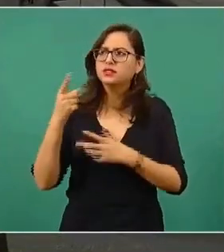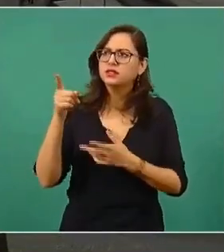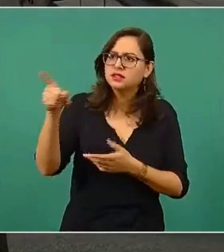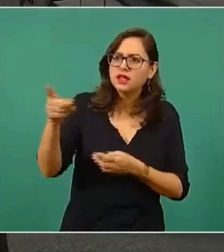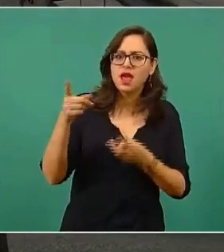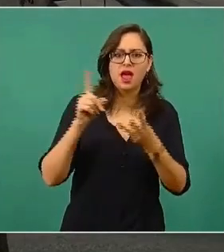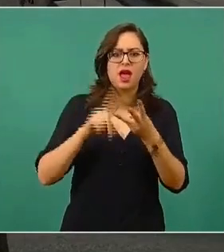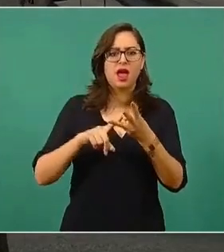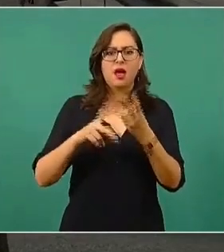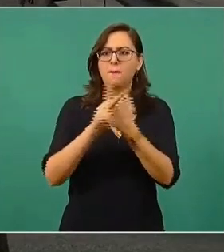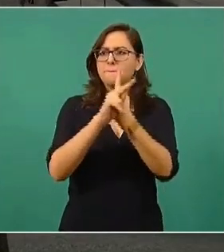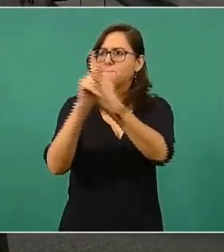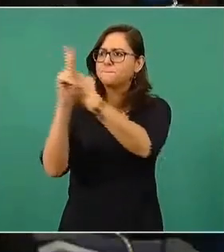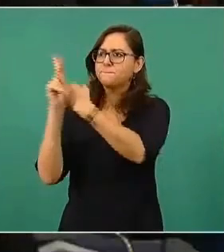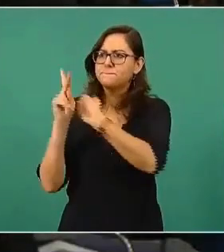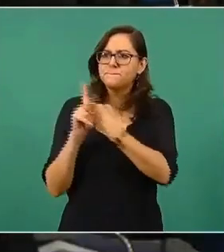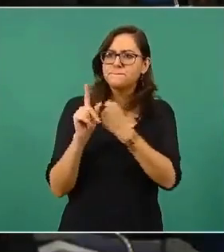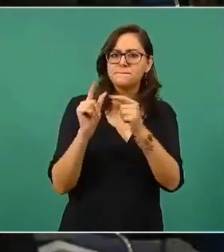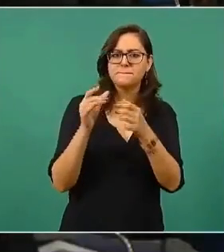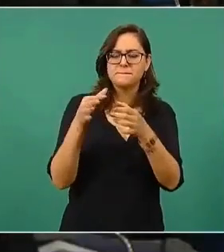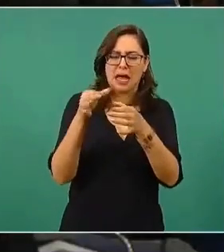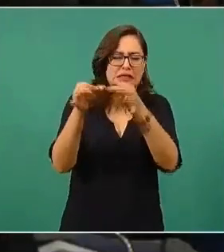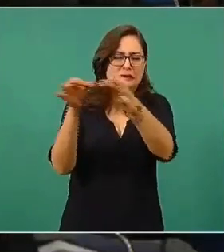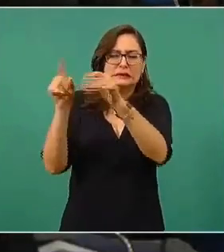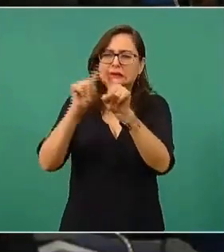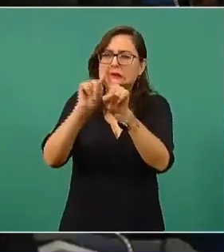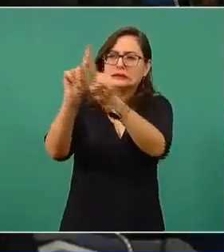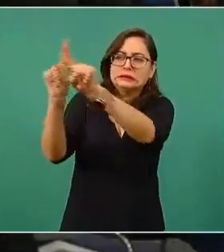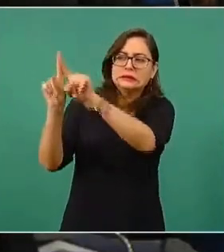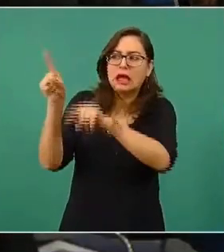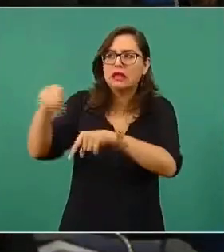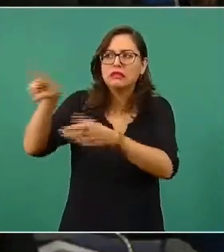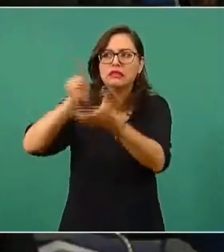o en los países nórdicos, en donde no hay corrupción?